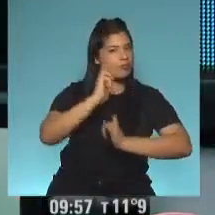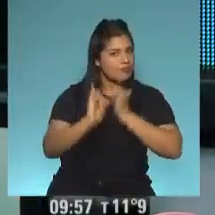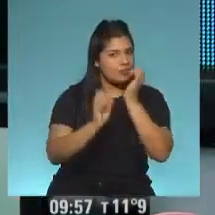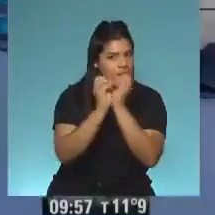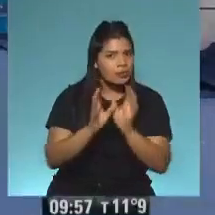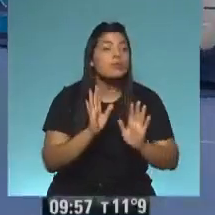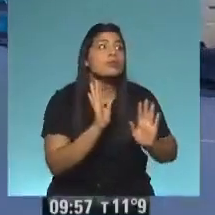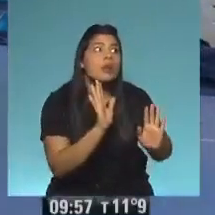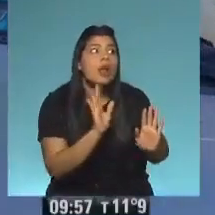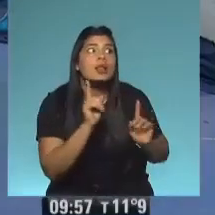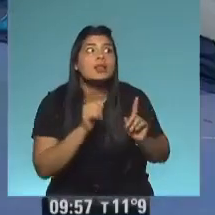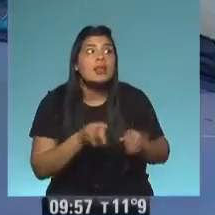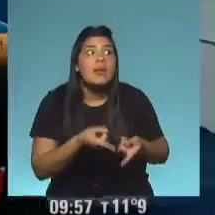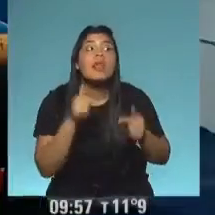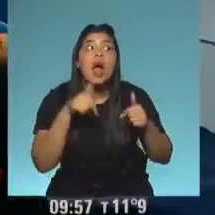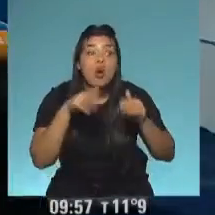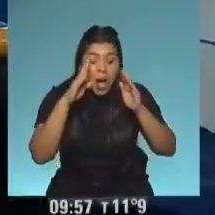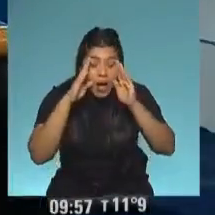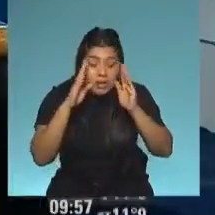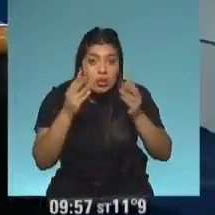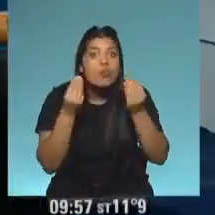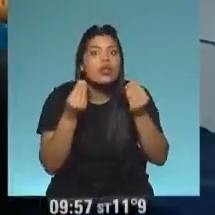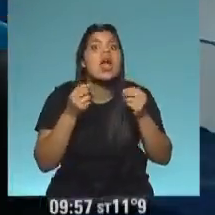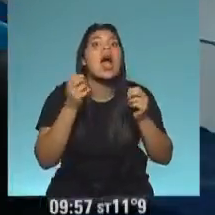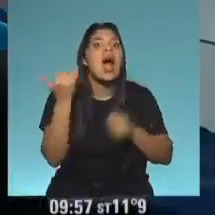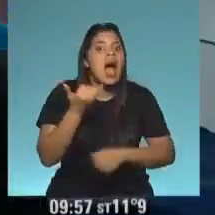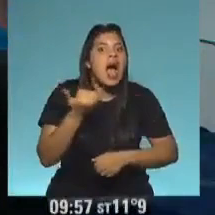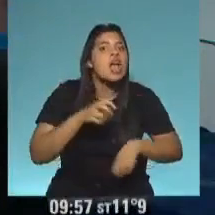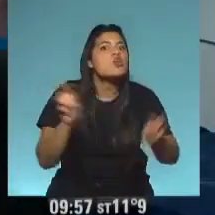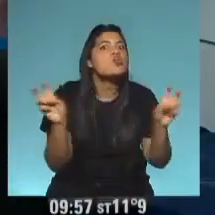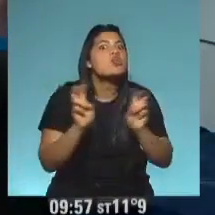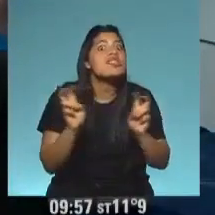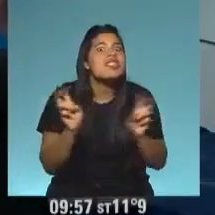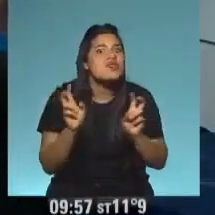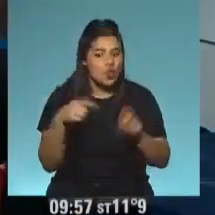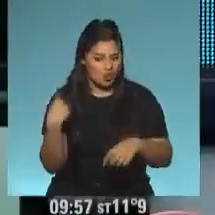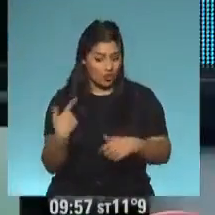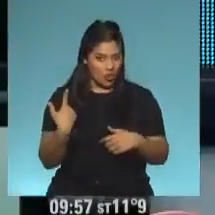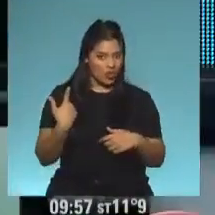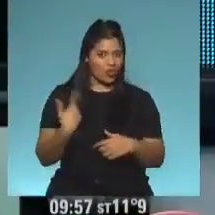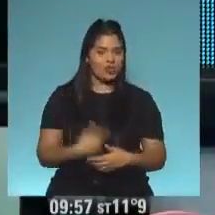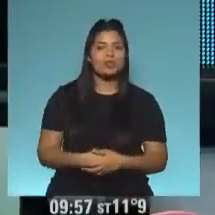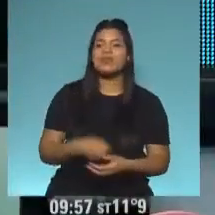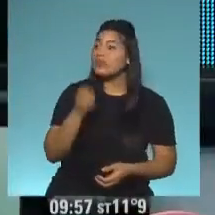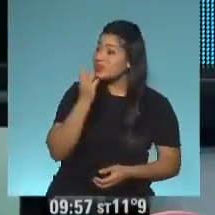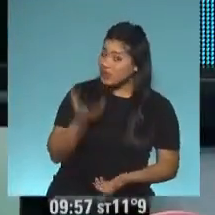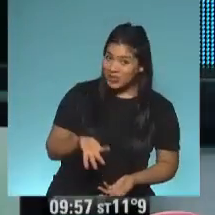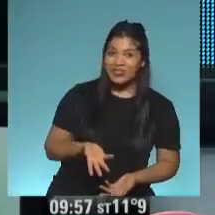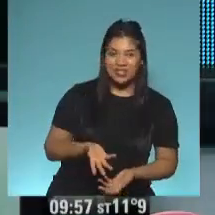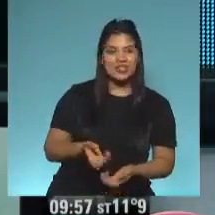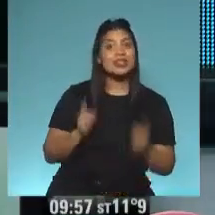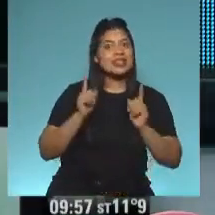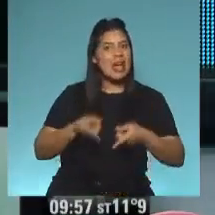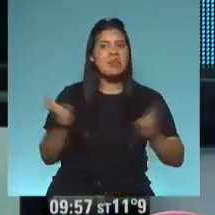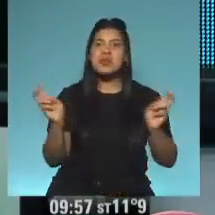sí. Que preparen también los oídos porque vamos a sonorizar el cuento. Vamos a hacer los ruidos del mar. ¡Qué hermoso! Bueno, hoy encima con sonidos